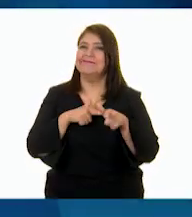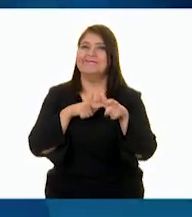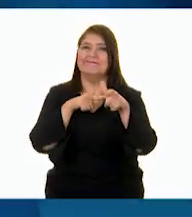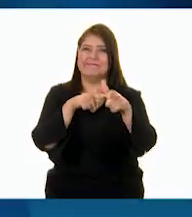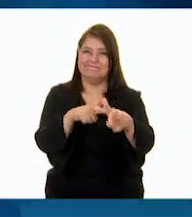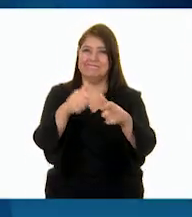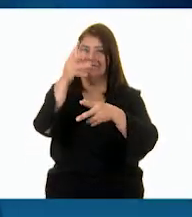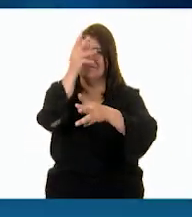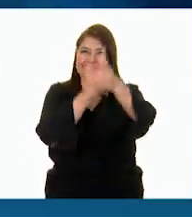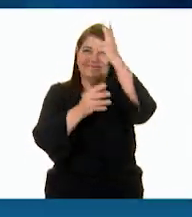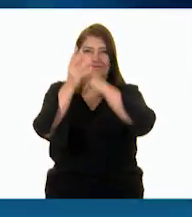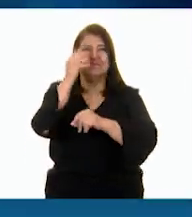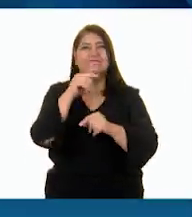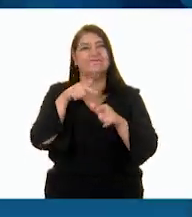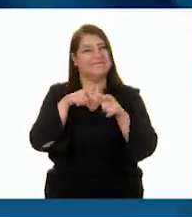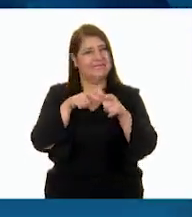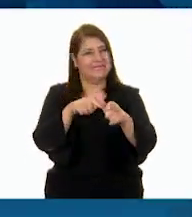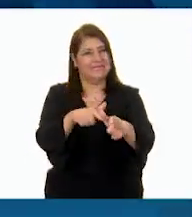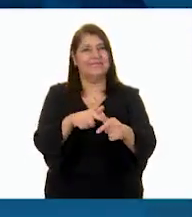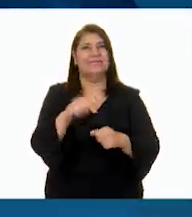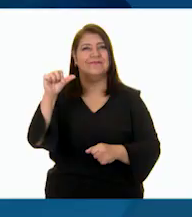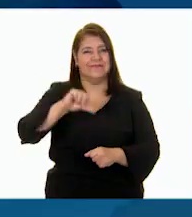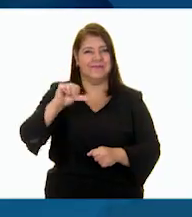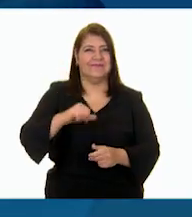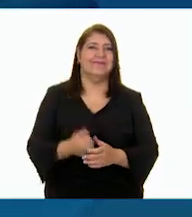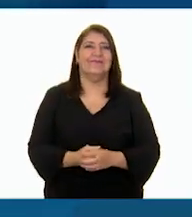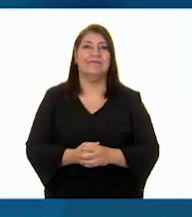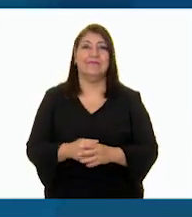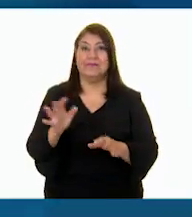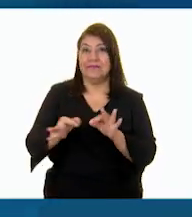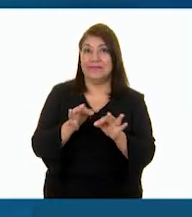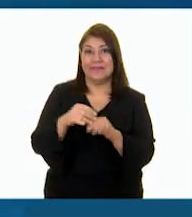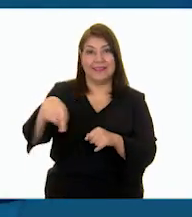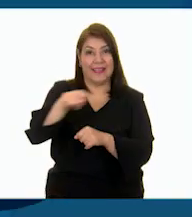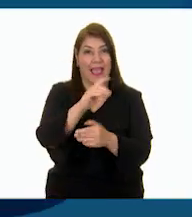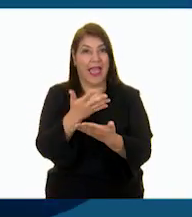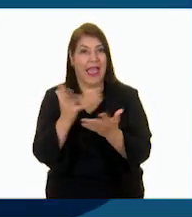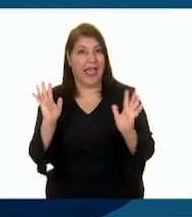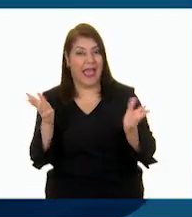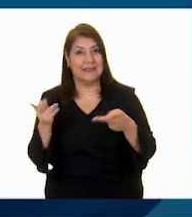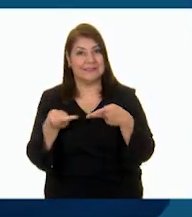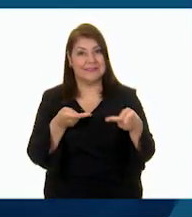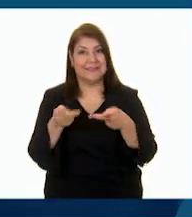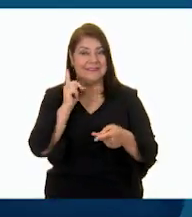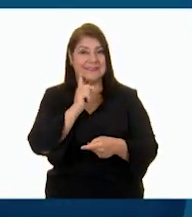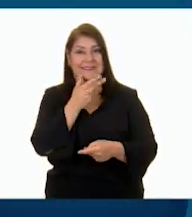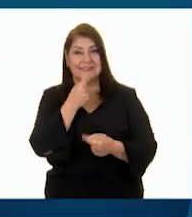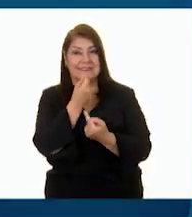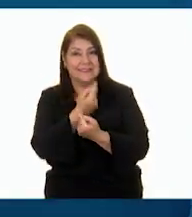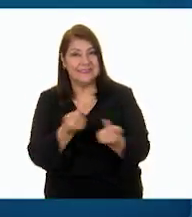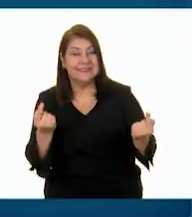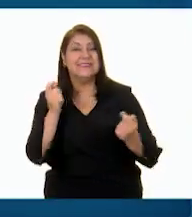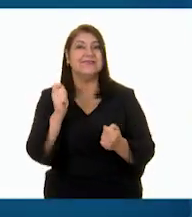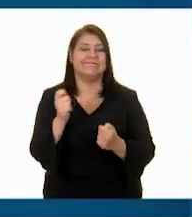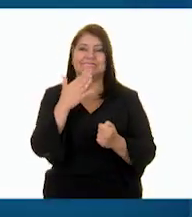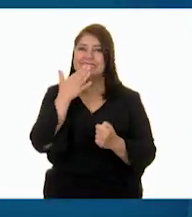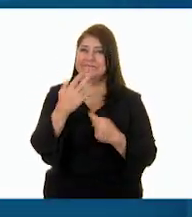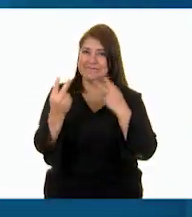es momento de seguir con el programa de hoy. ¿Listas? ¿Listos?